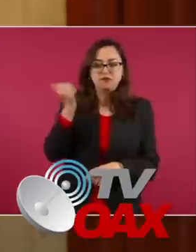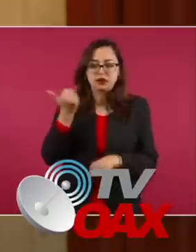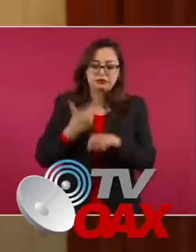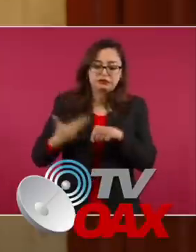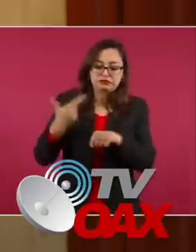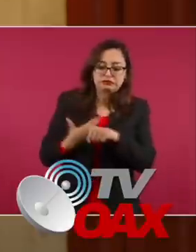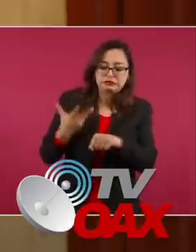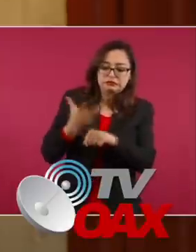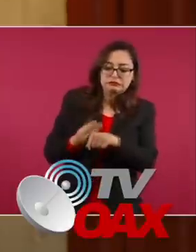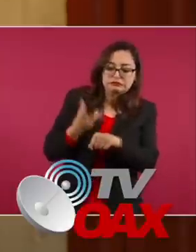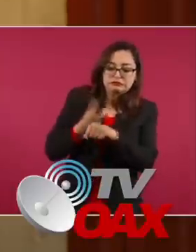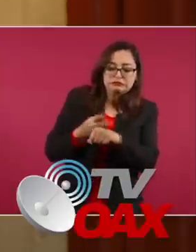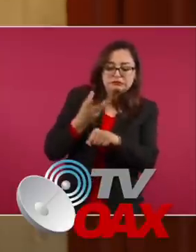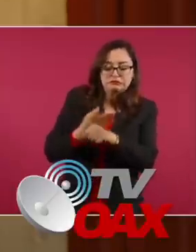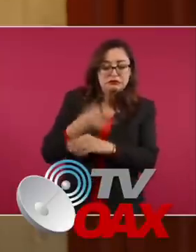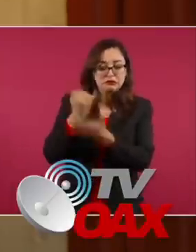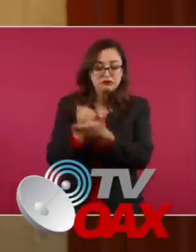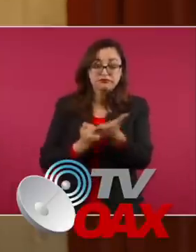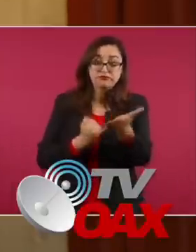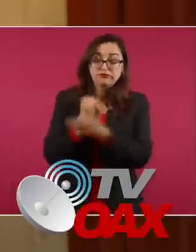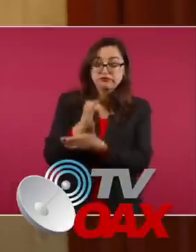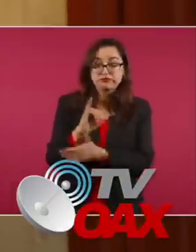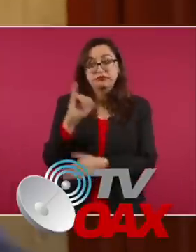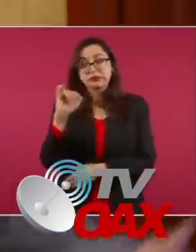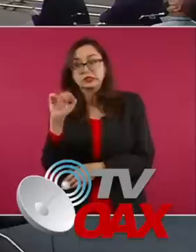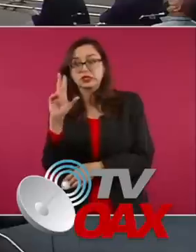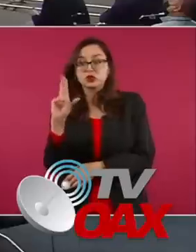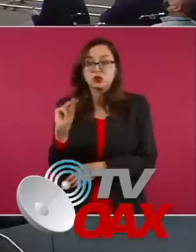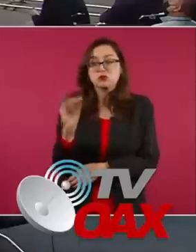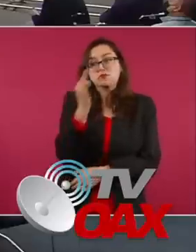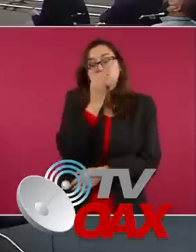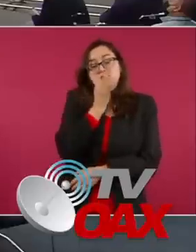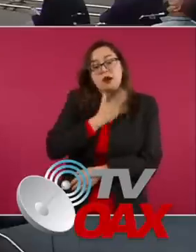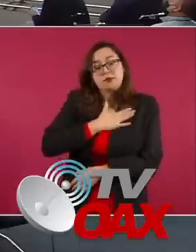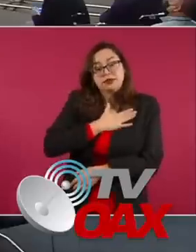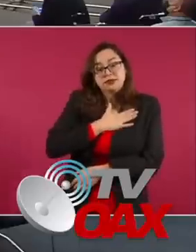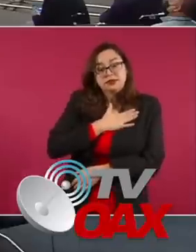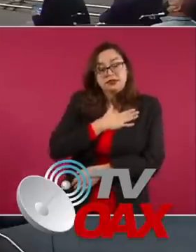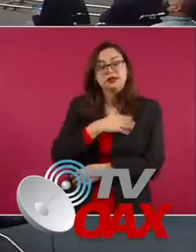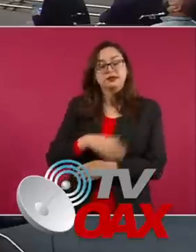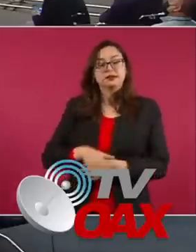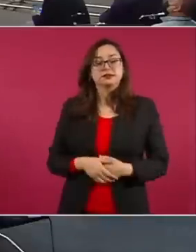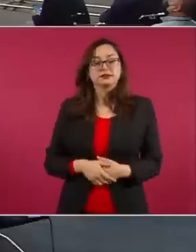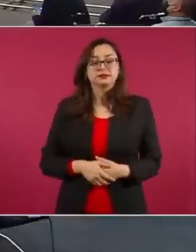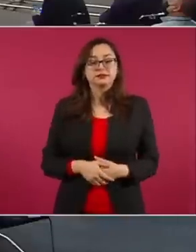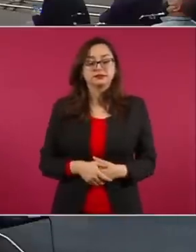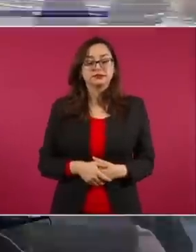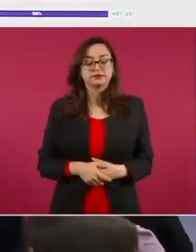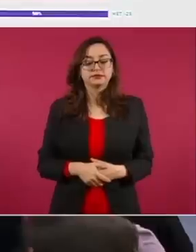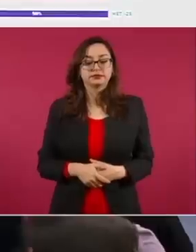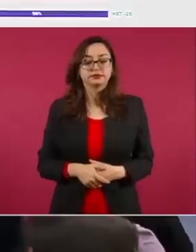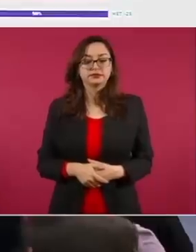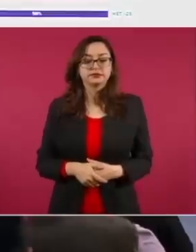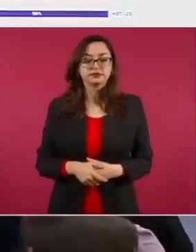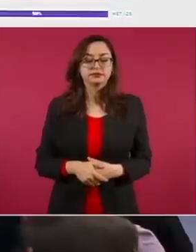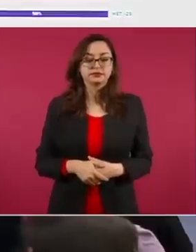lo decidan, como ayudamos a... Ahora